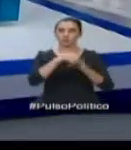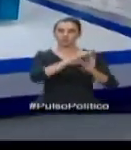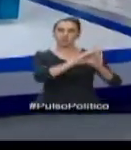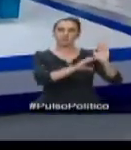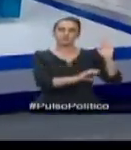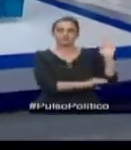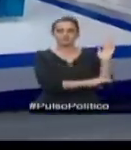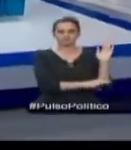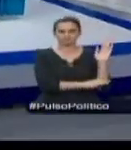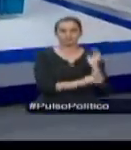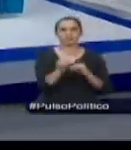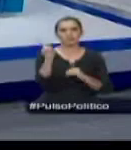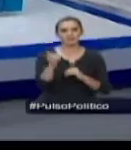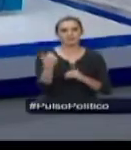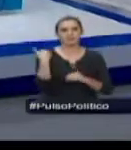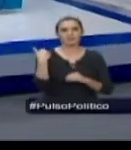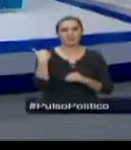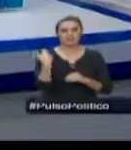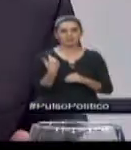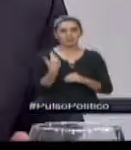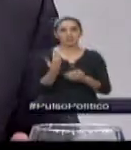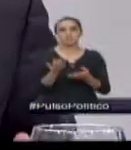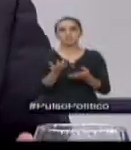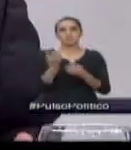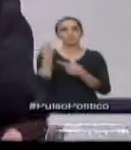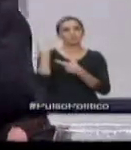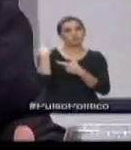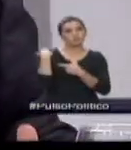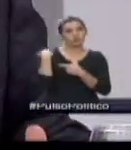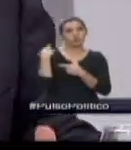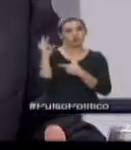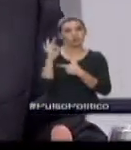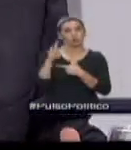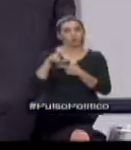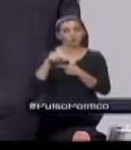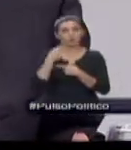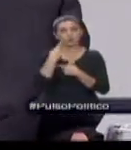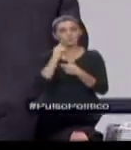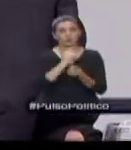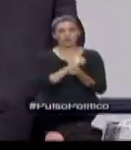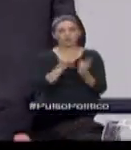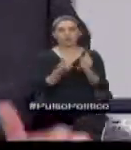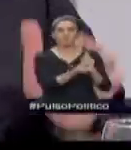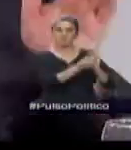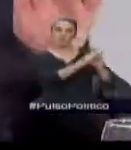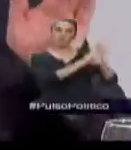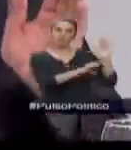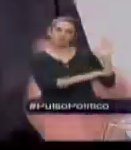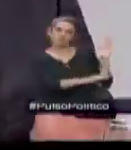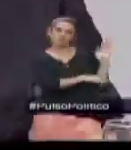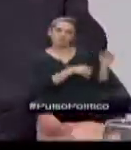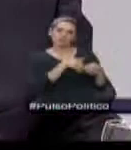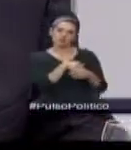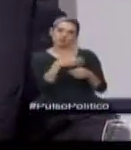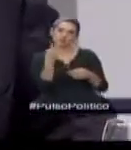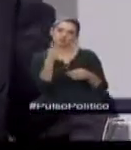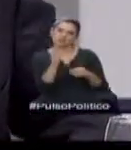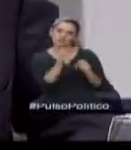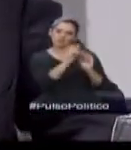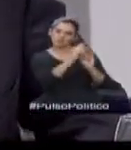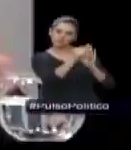la república la asamblea tiene competencia o no tiene competencia para modificar la constitución en estos 16